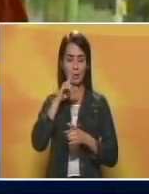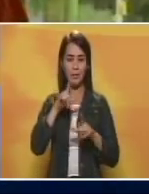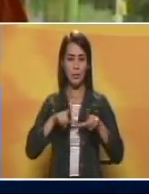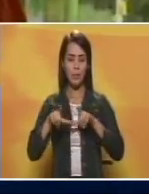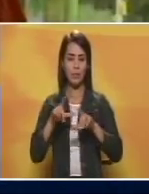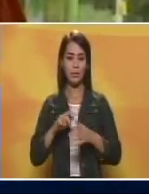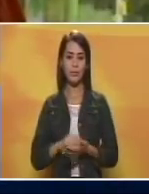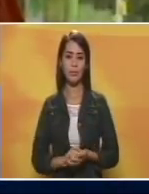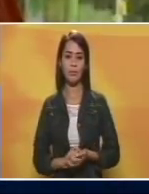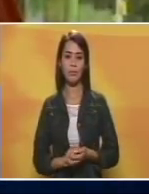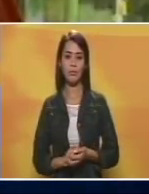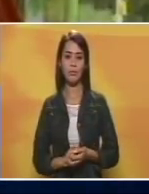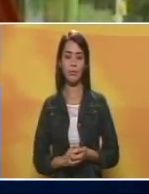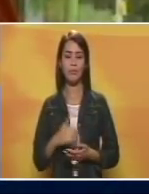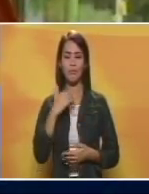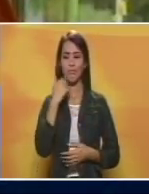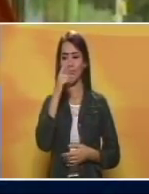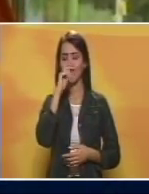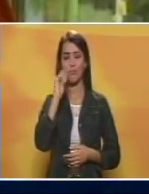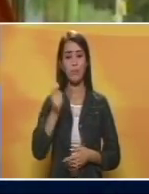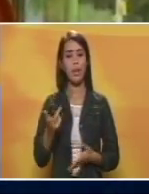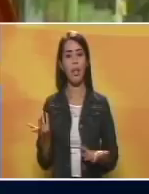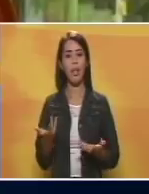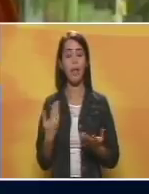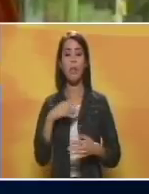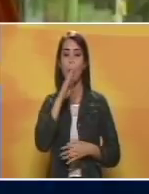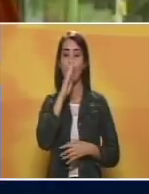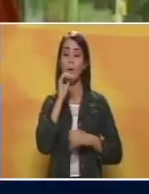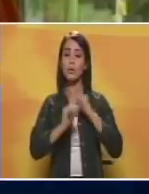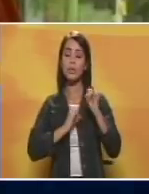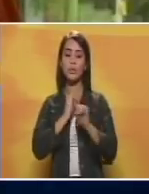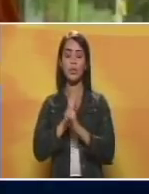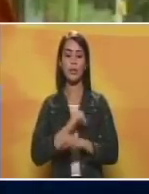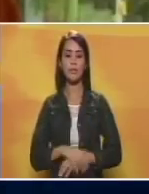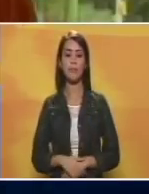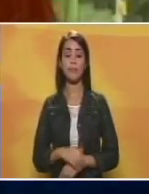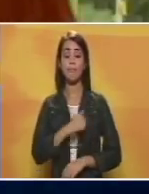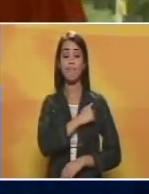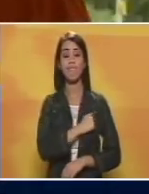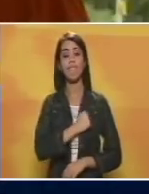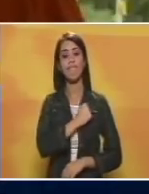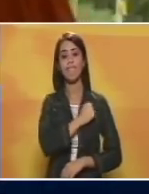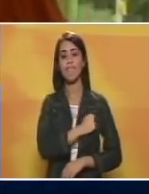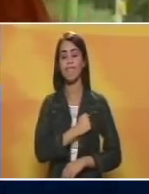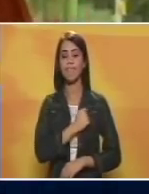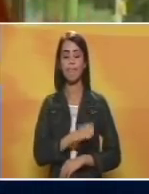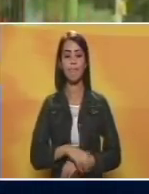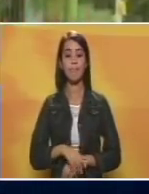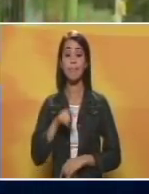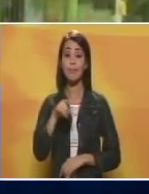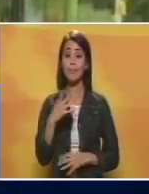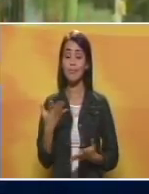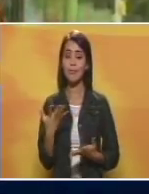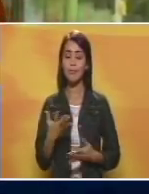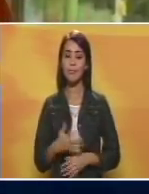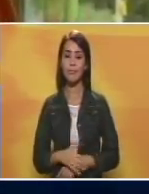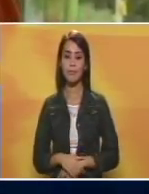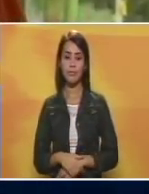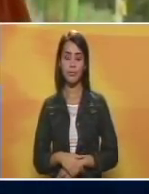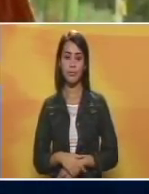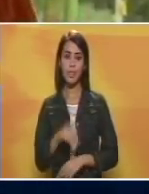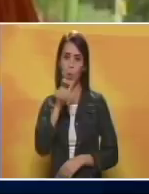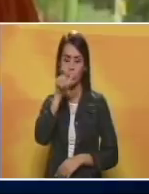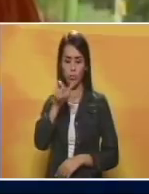un pelele de los bancos internacionales. Lamentablemente, él ha puesto a su lado a